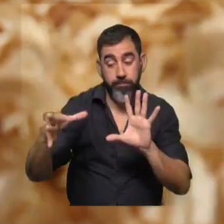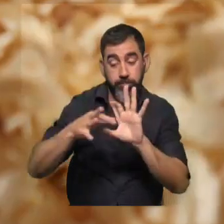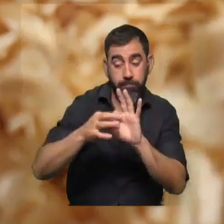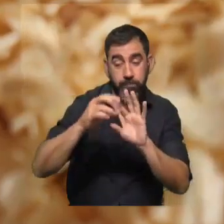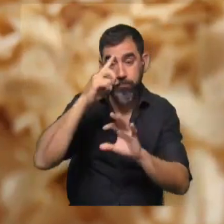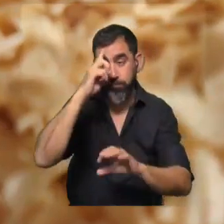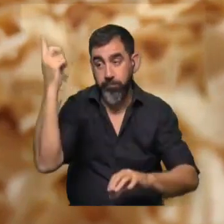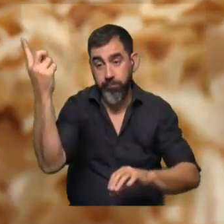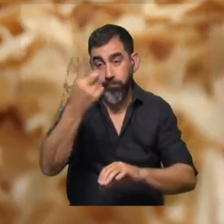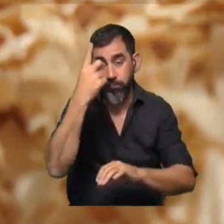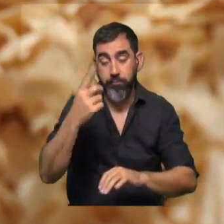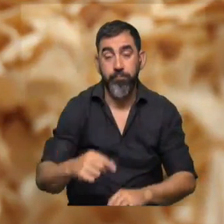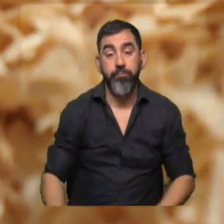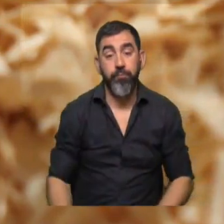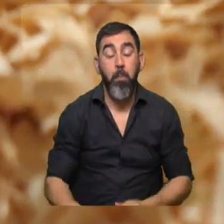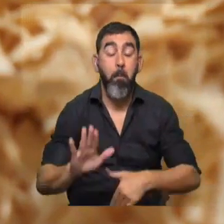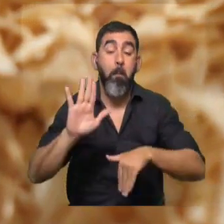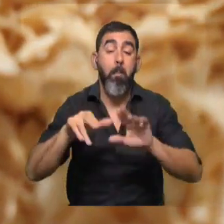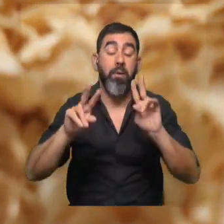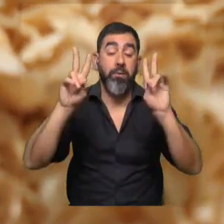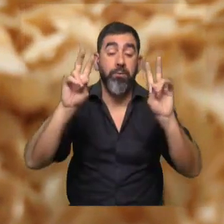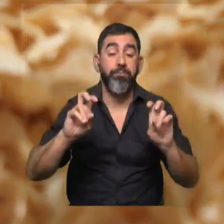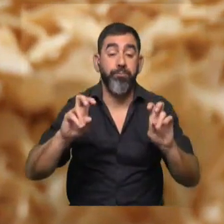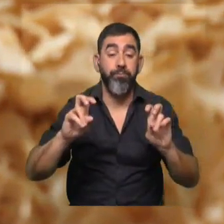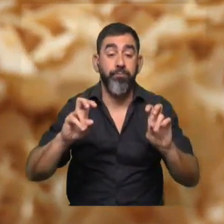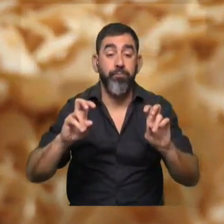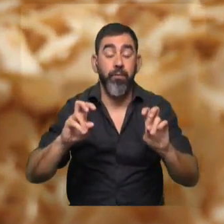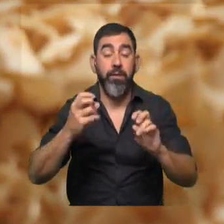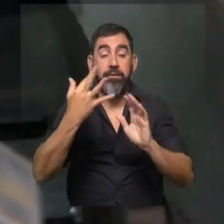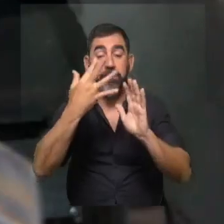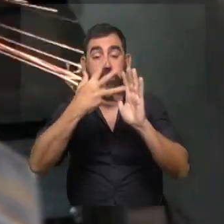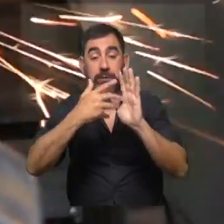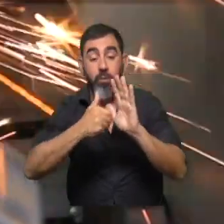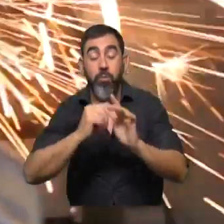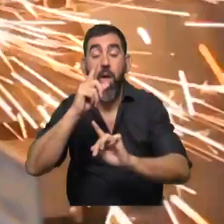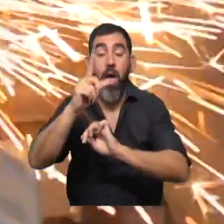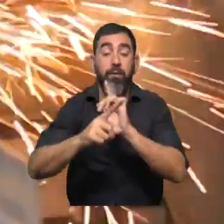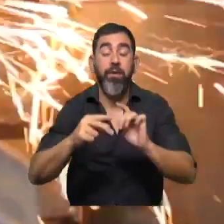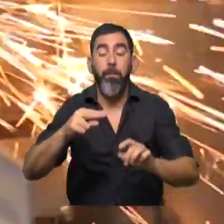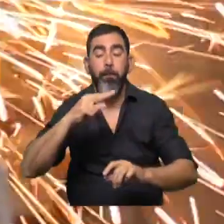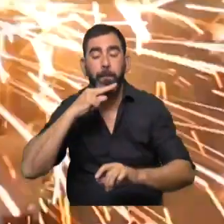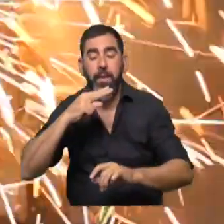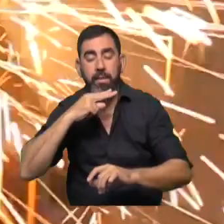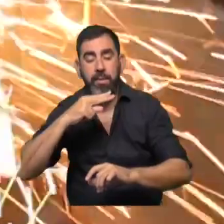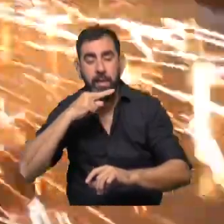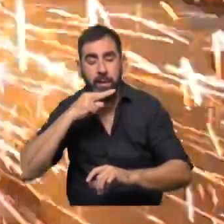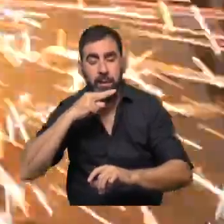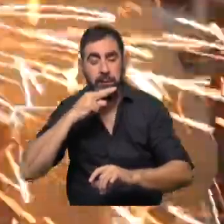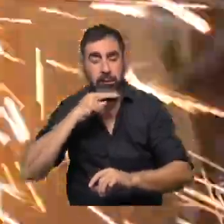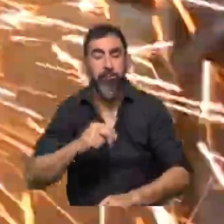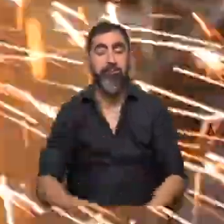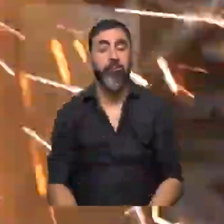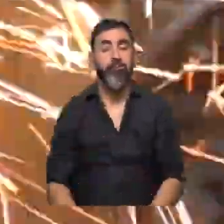internacionales. Sobre todo recientemente en aspectos de celulosa y en algunos aspectos de metalurgia y demás.